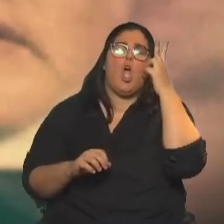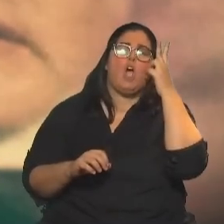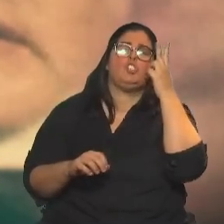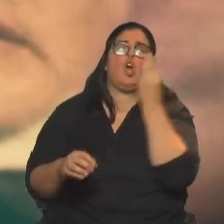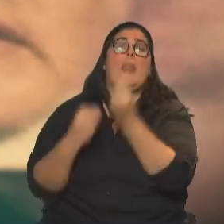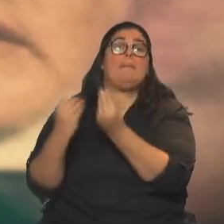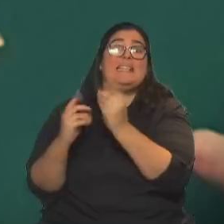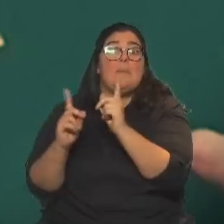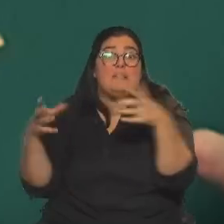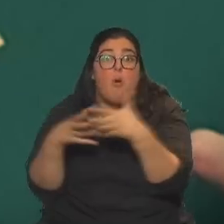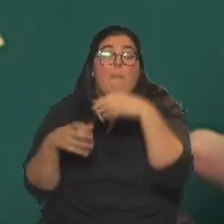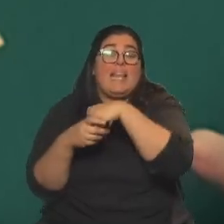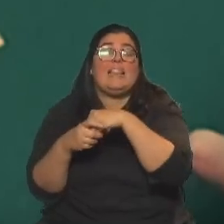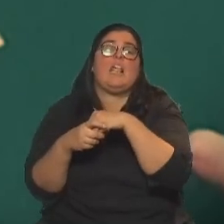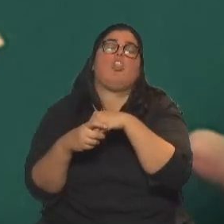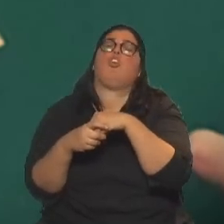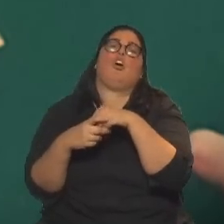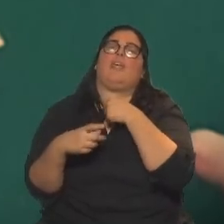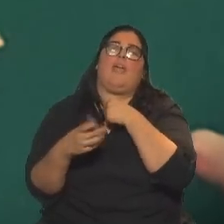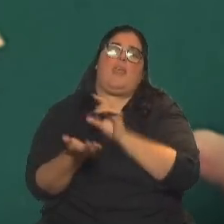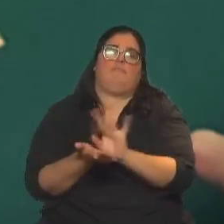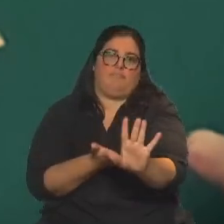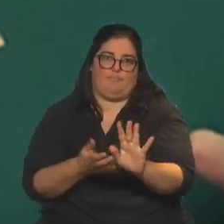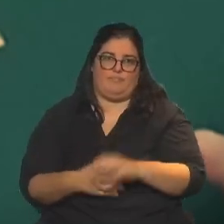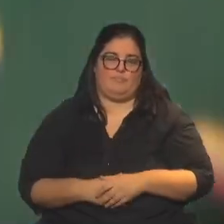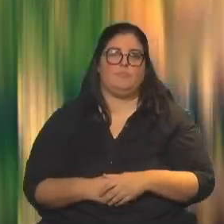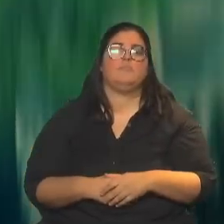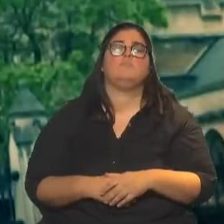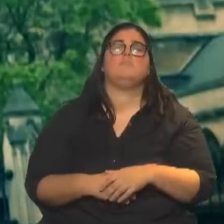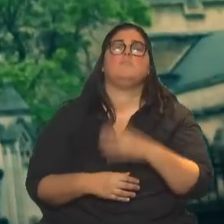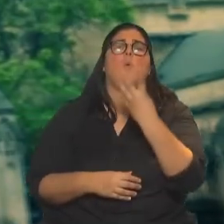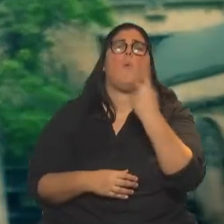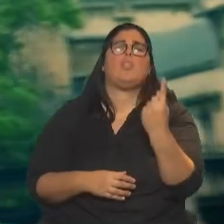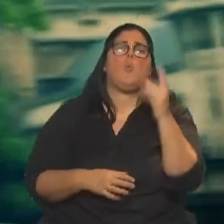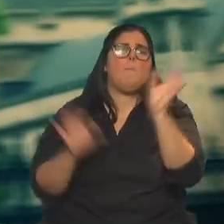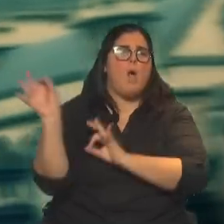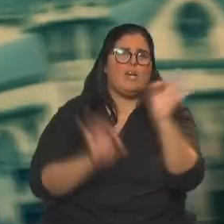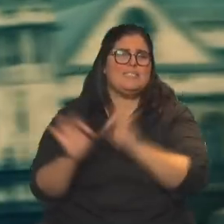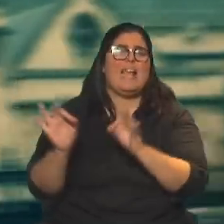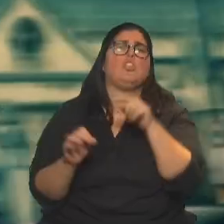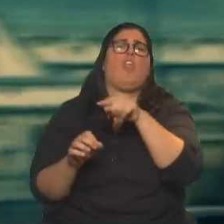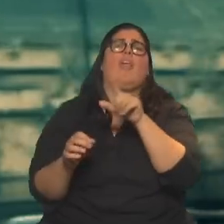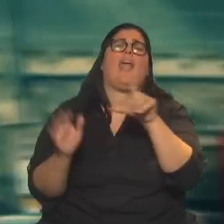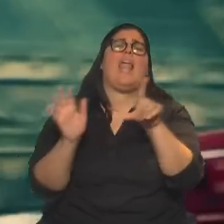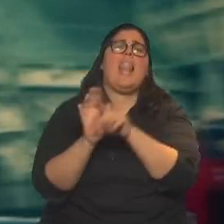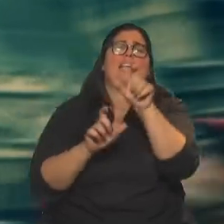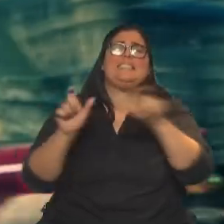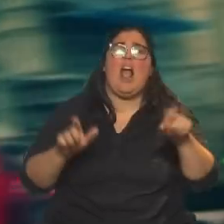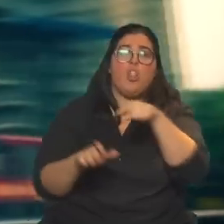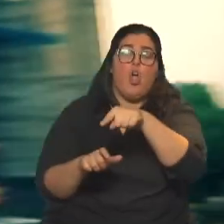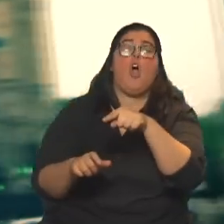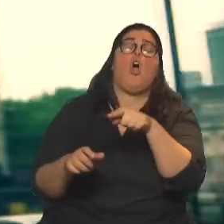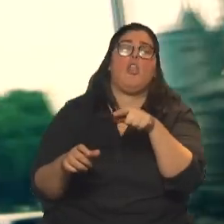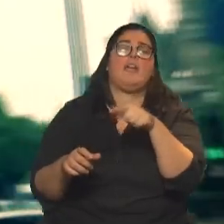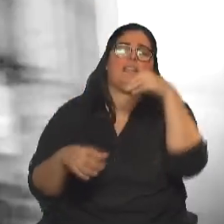de su propio partido pronunciándose por su destitución, nada menos que el 41% de los legisladores que posee la bancada Tory